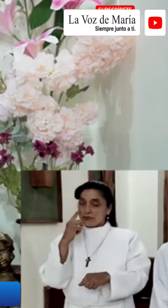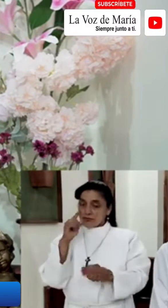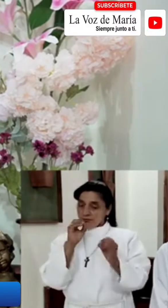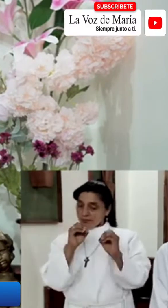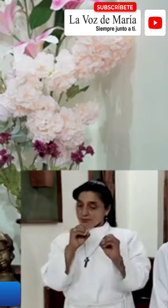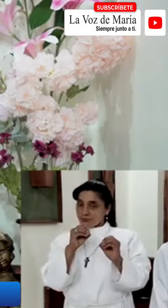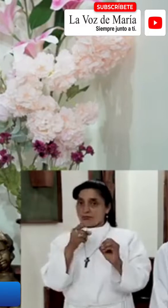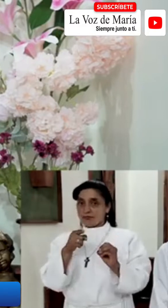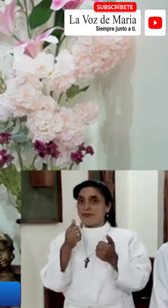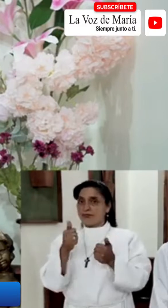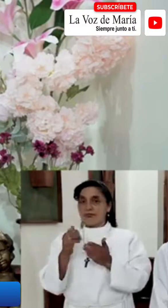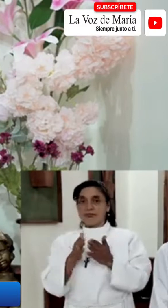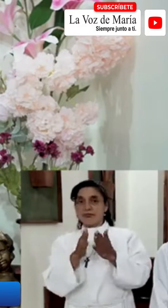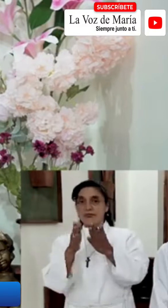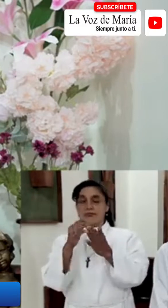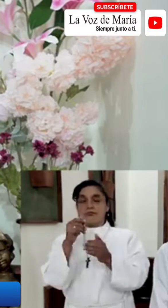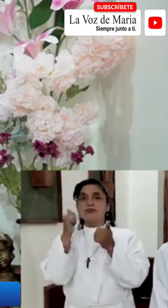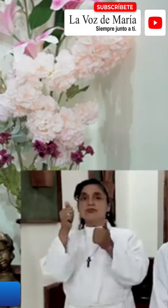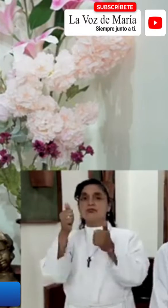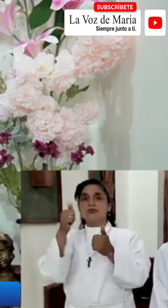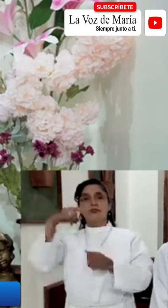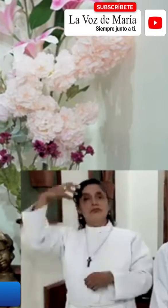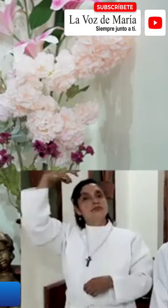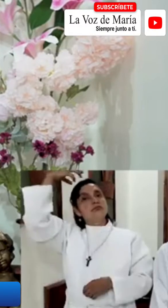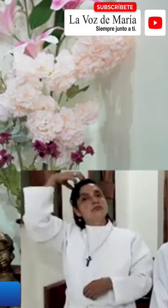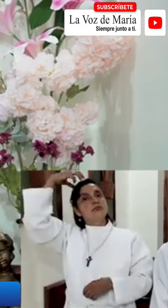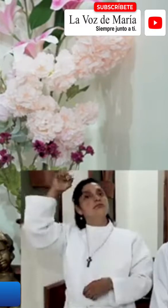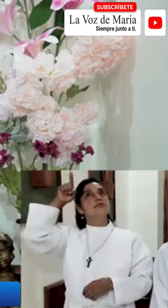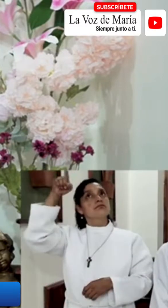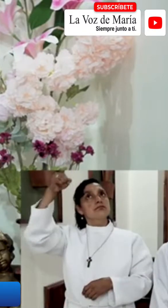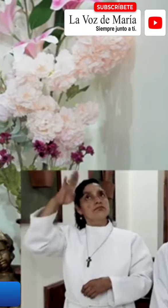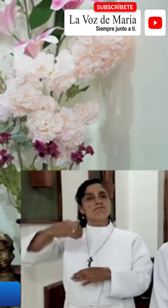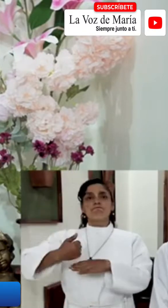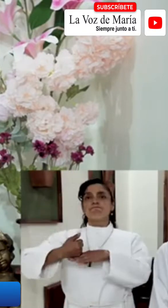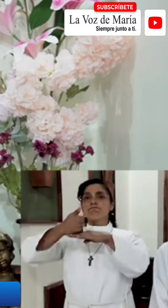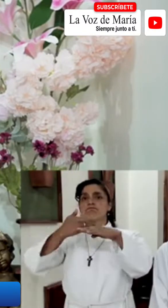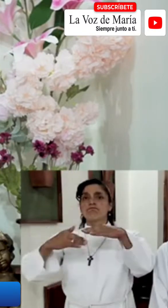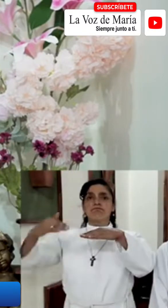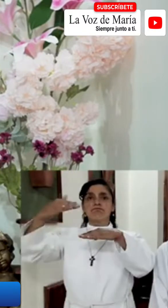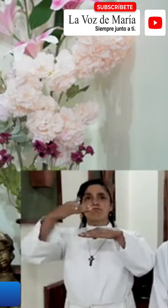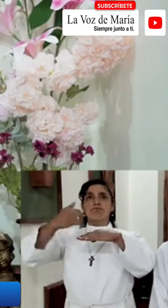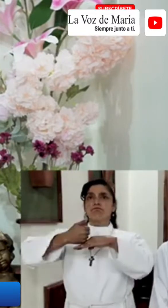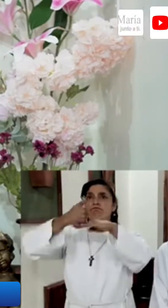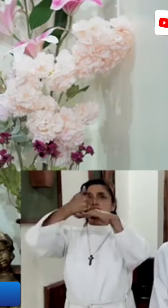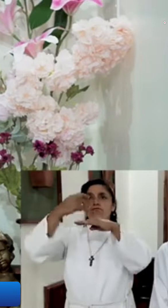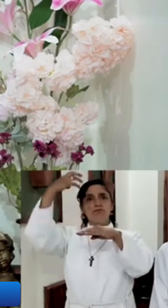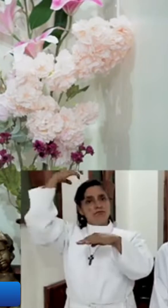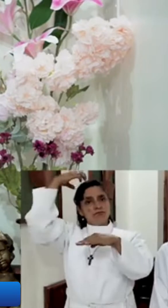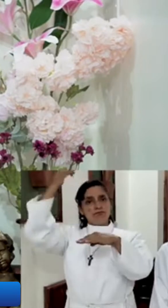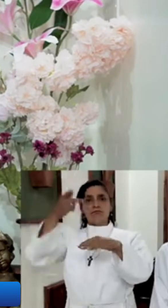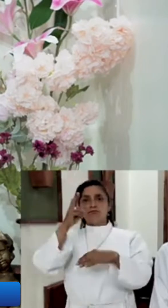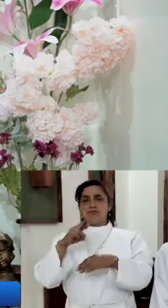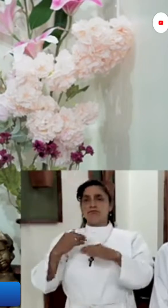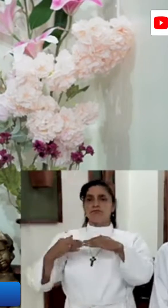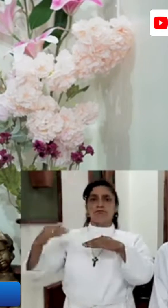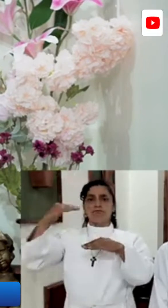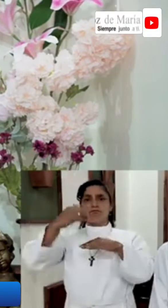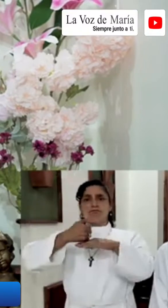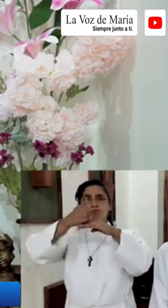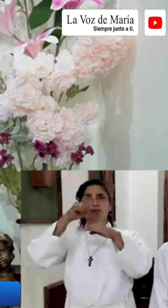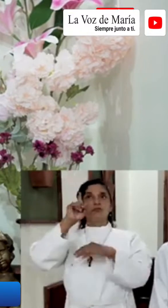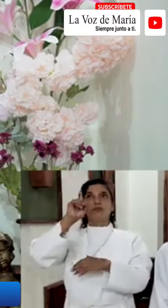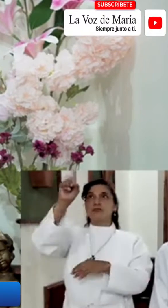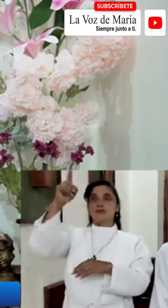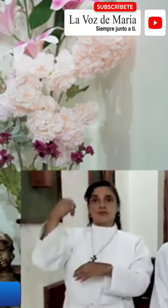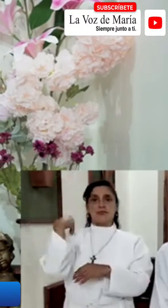el bienaventurado y único soberano, Rey de los reyes y Señor de los señores, el único que